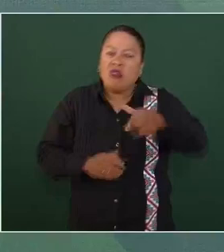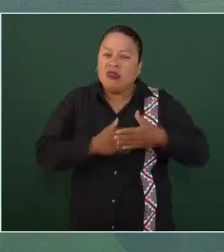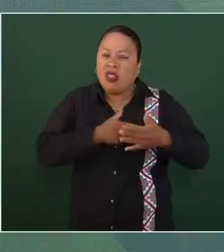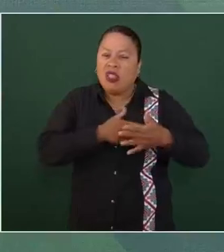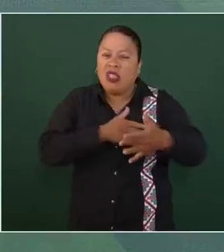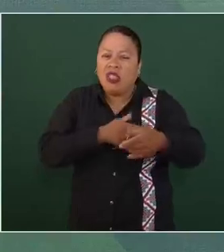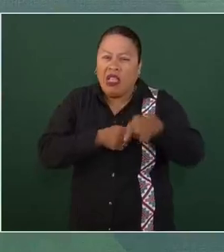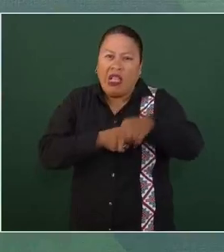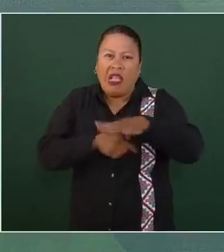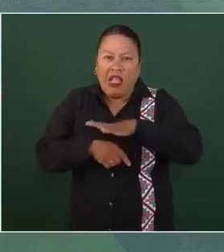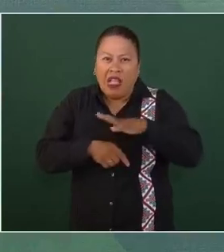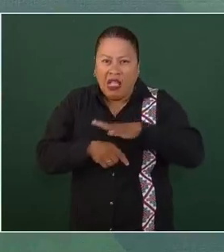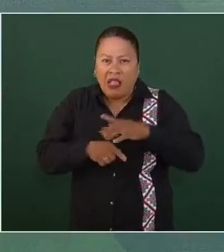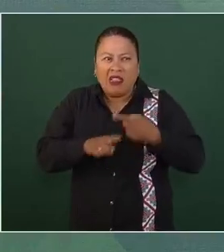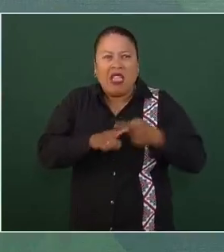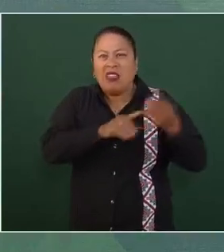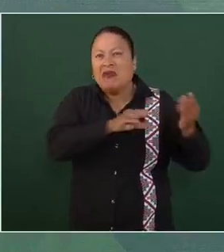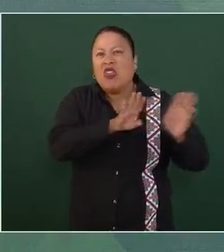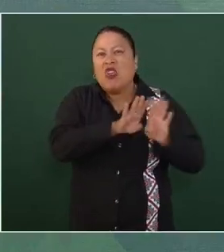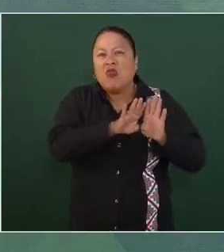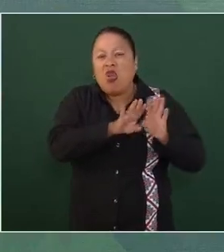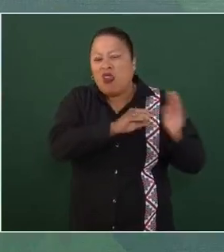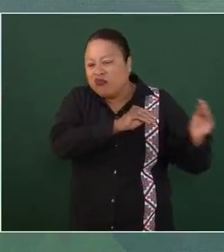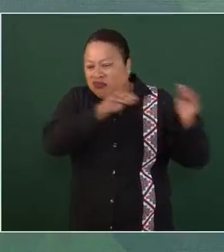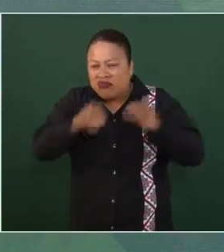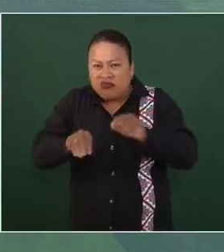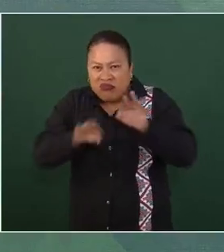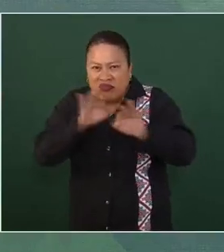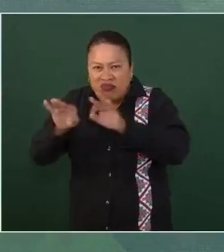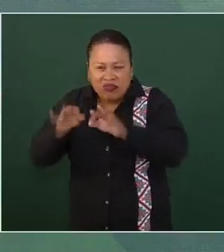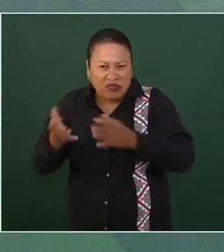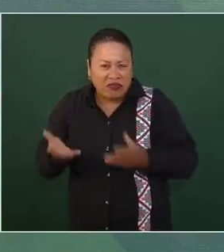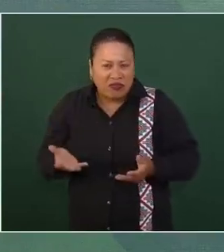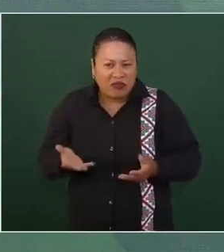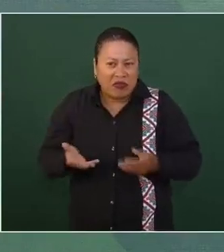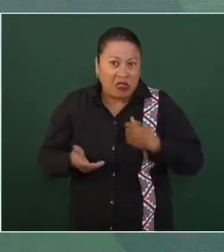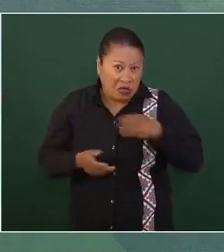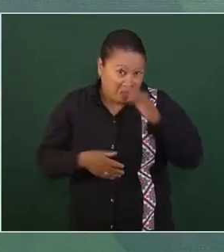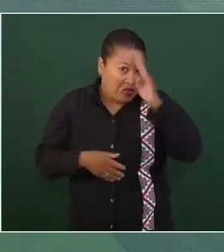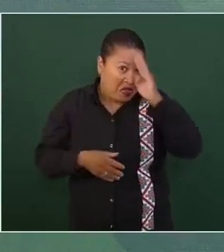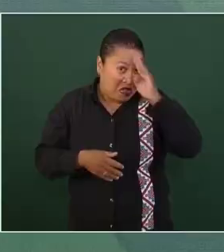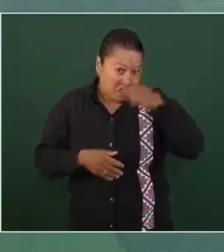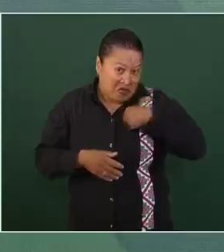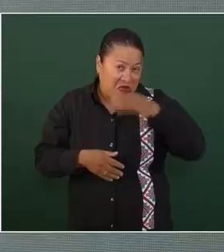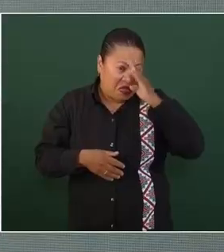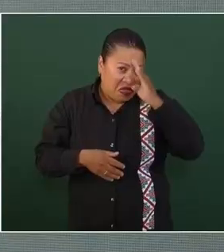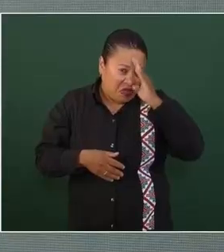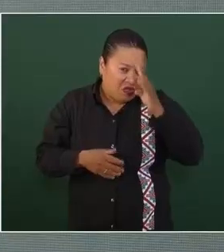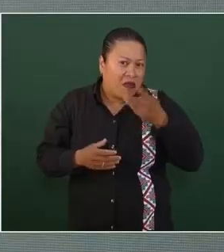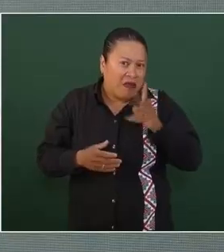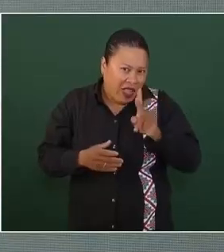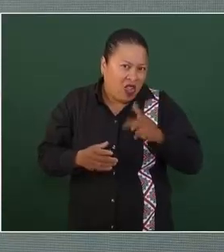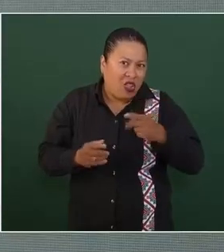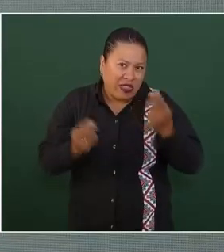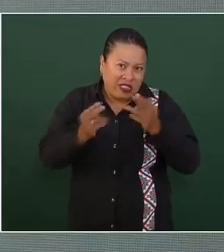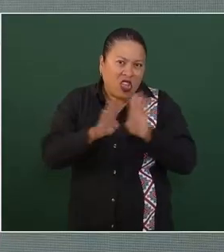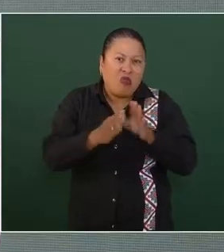lo trajeron yo sostengo nada más que lo tengo que probar